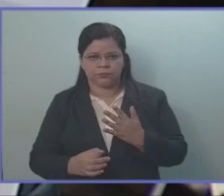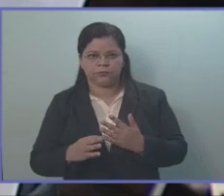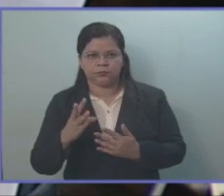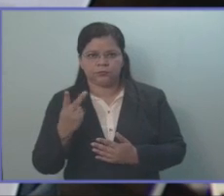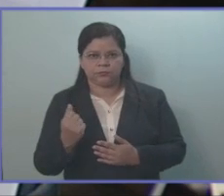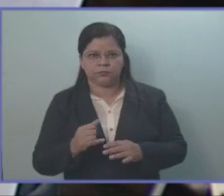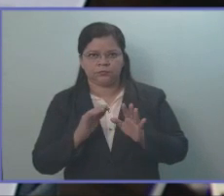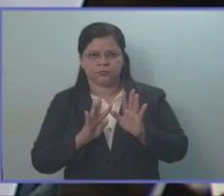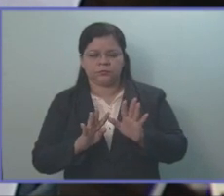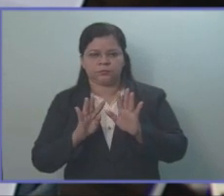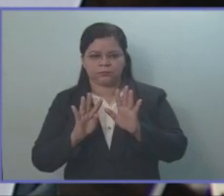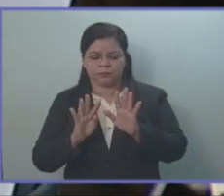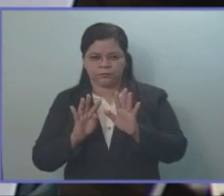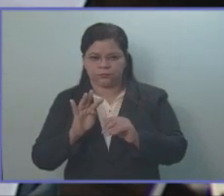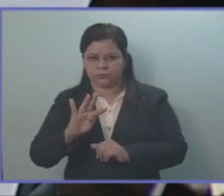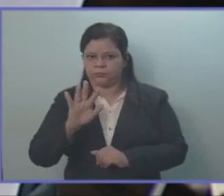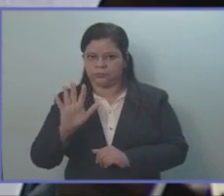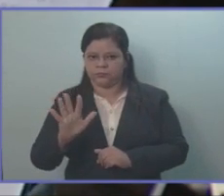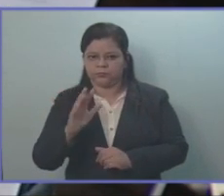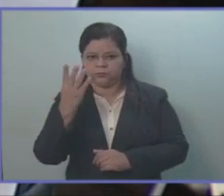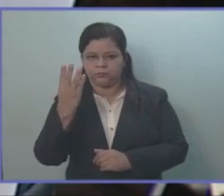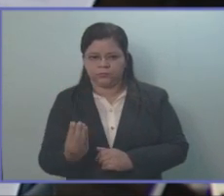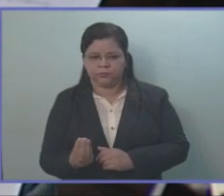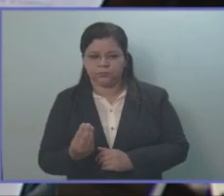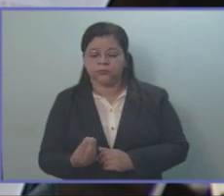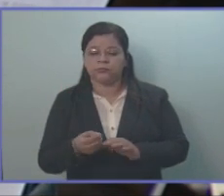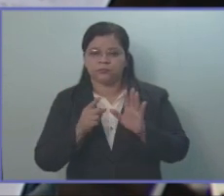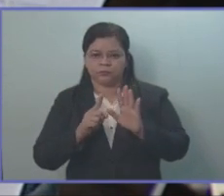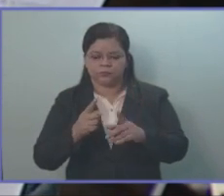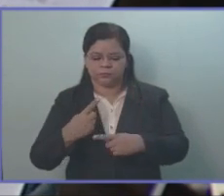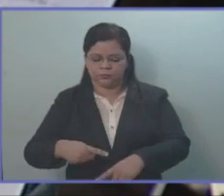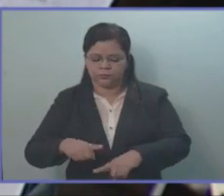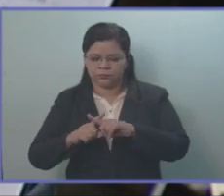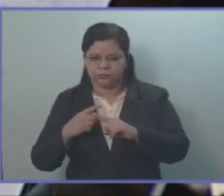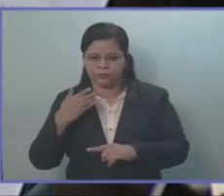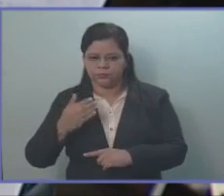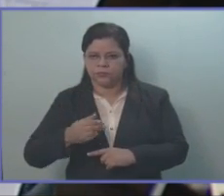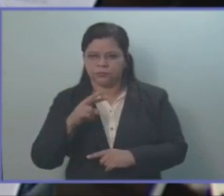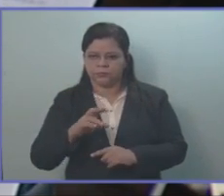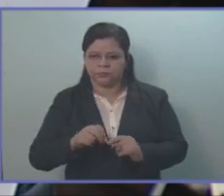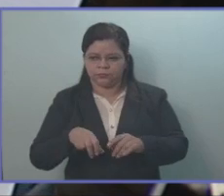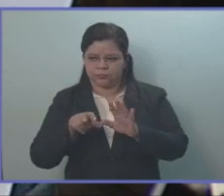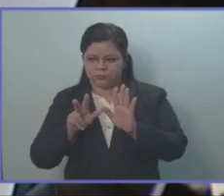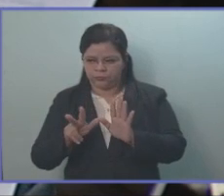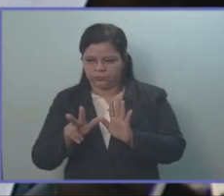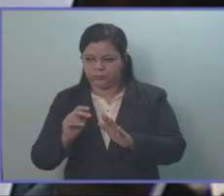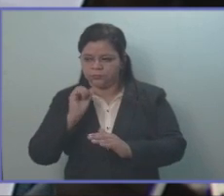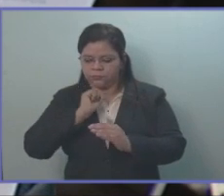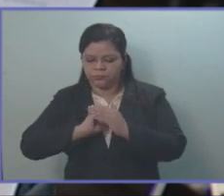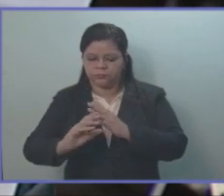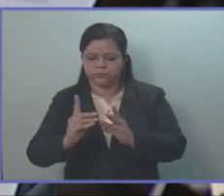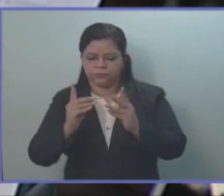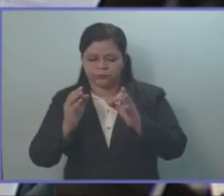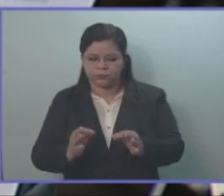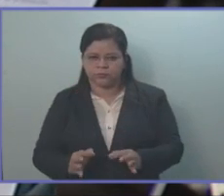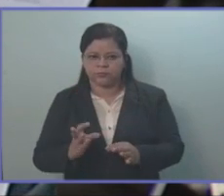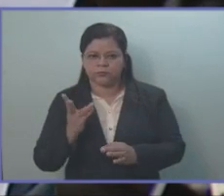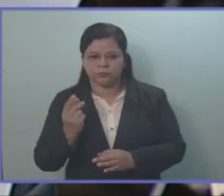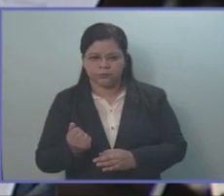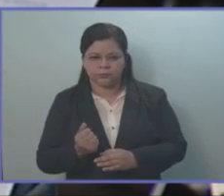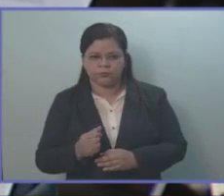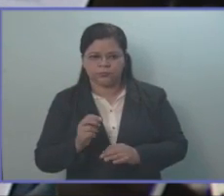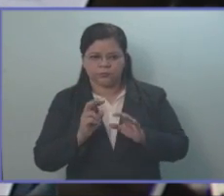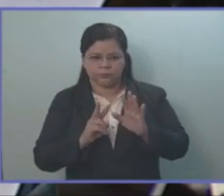número 945 de fecha 6 de abril de 2018, publicado en el Diario Oficial